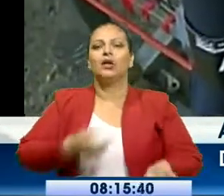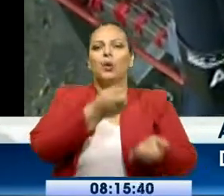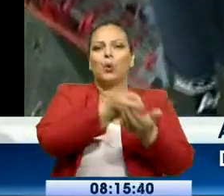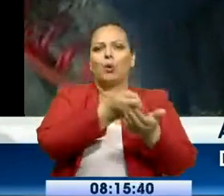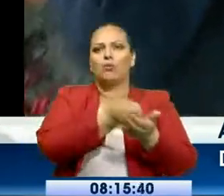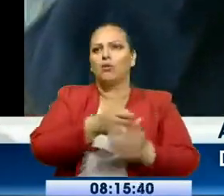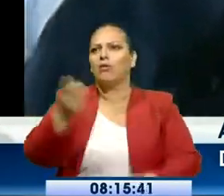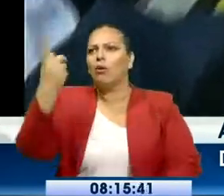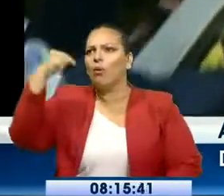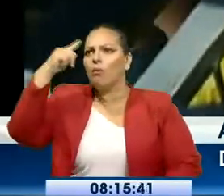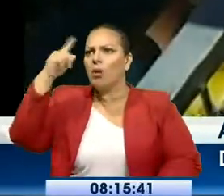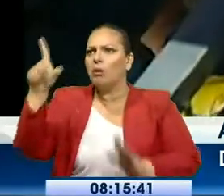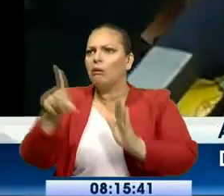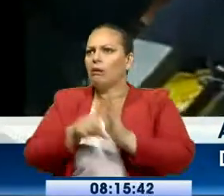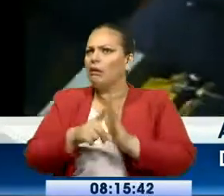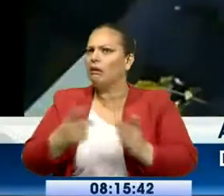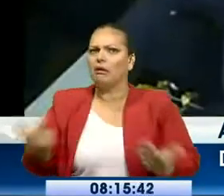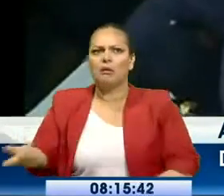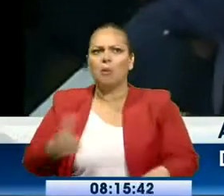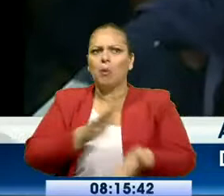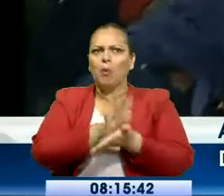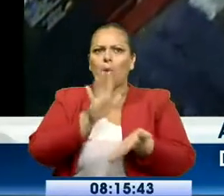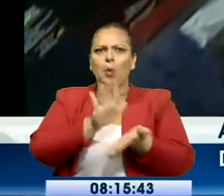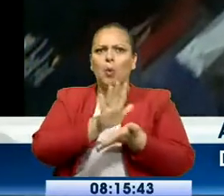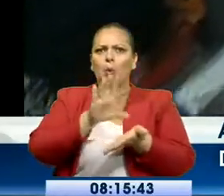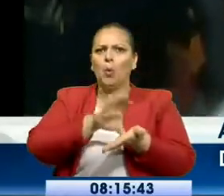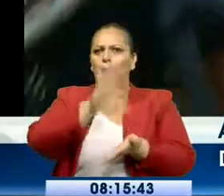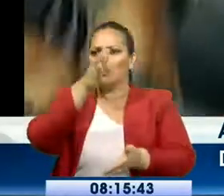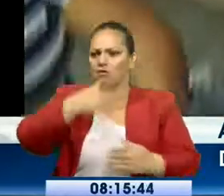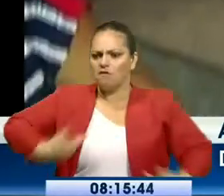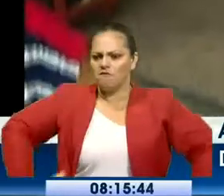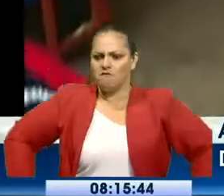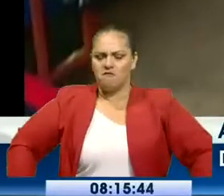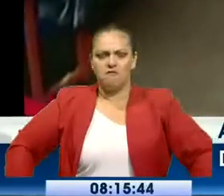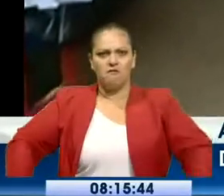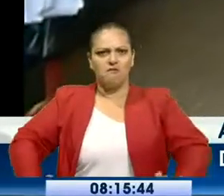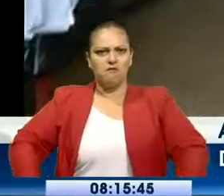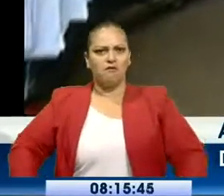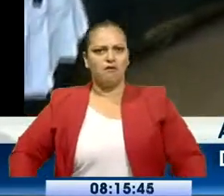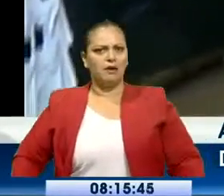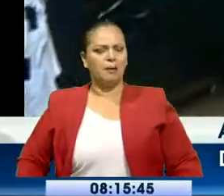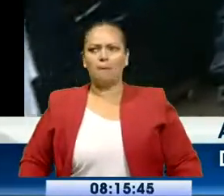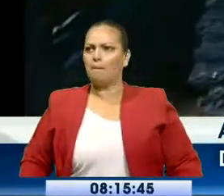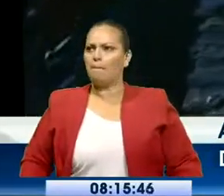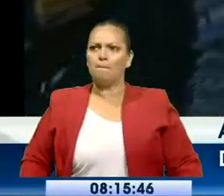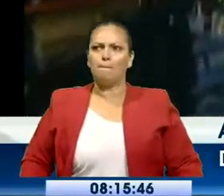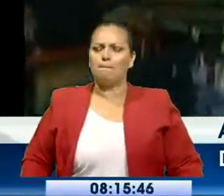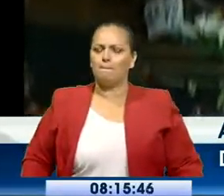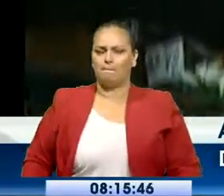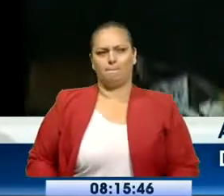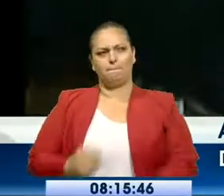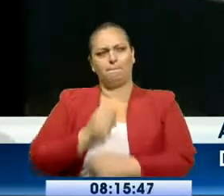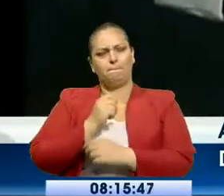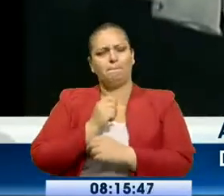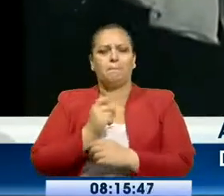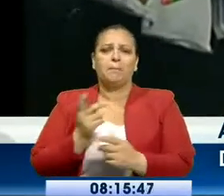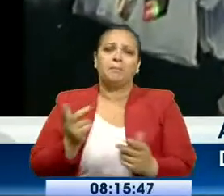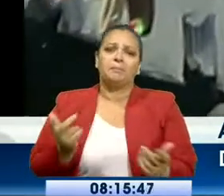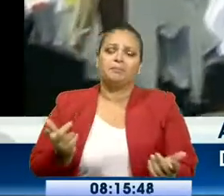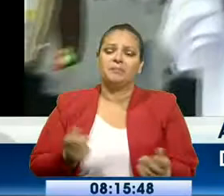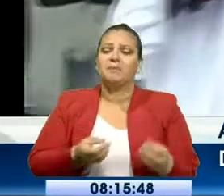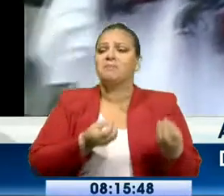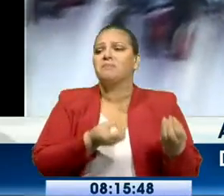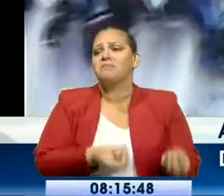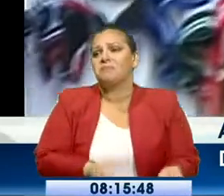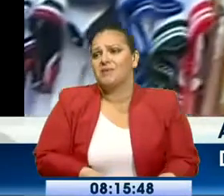este tiempo vamos a ir a este local de aquí estamos viendo también las camisas las faldas calentadores y poco a poco